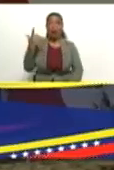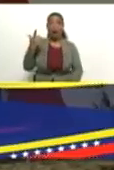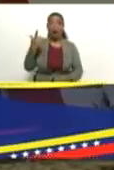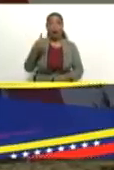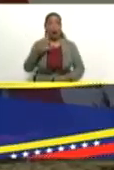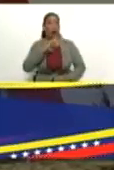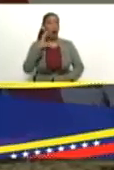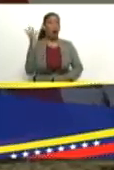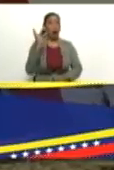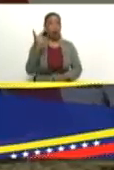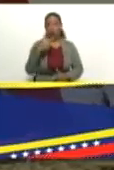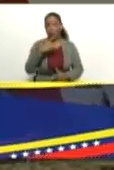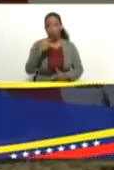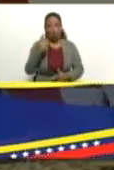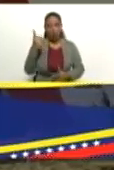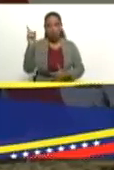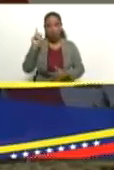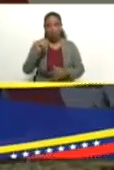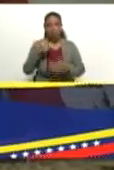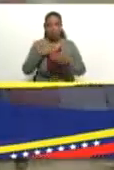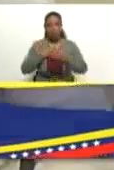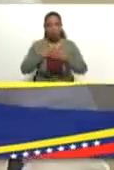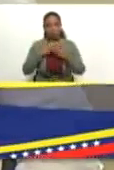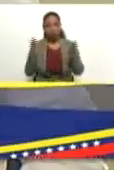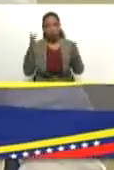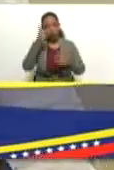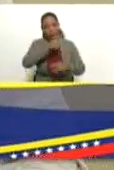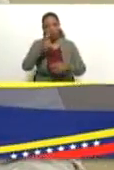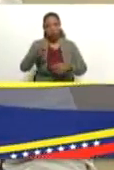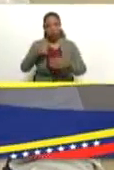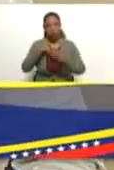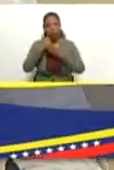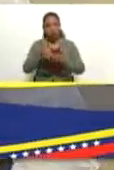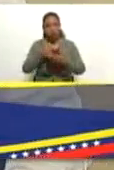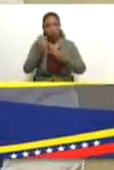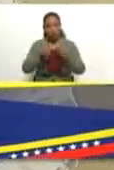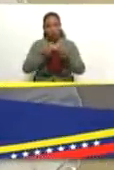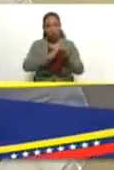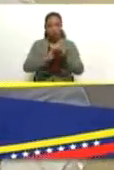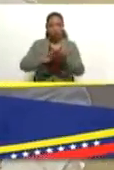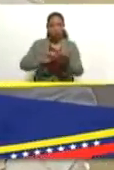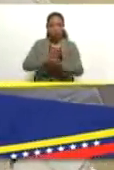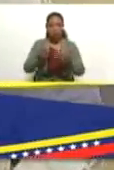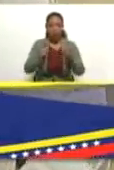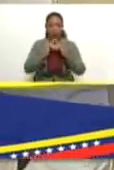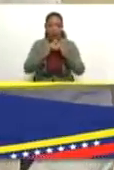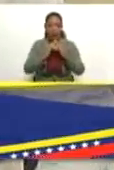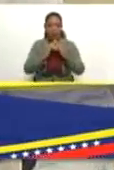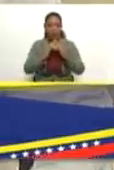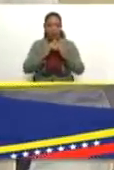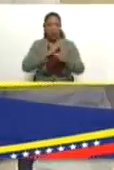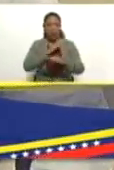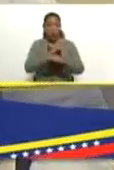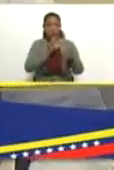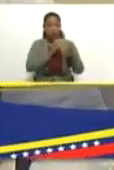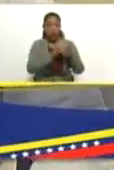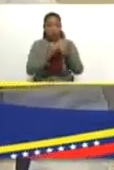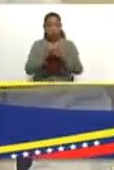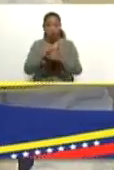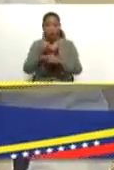impresionante ver, mi comandante presidente, cuando se va a estos foros internacionales, me recuerda a mi comandante Chávez que decía que íbamos de cumbre en cumbre, y se discute